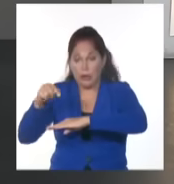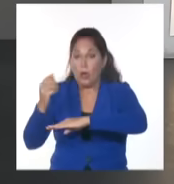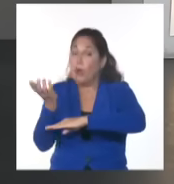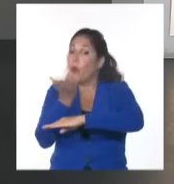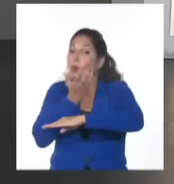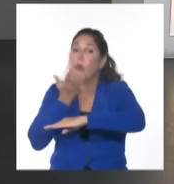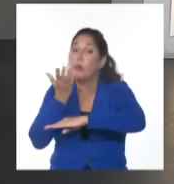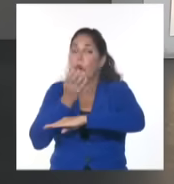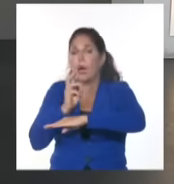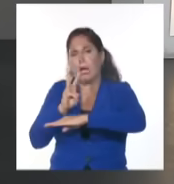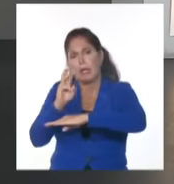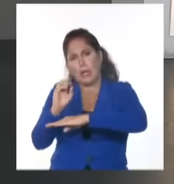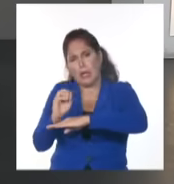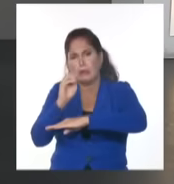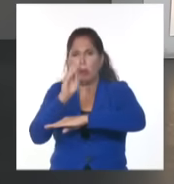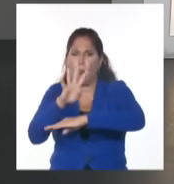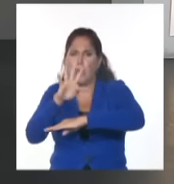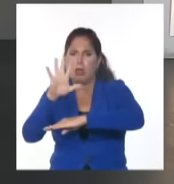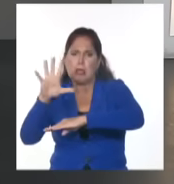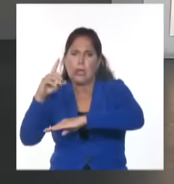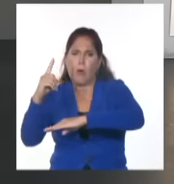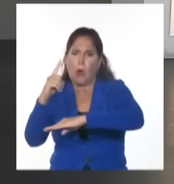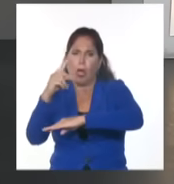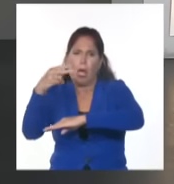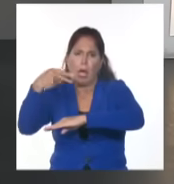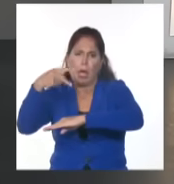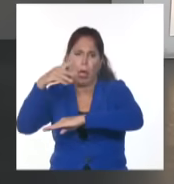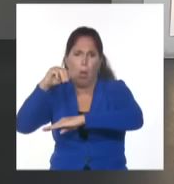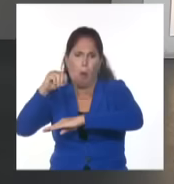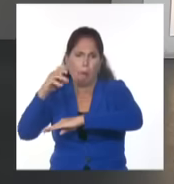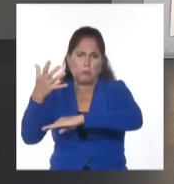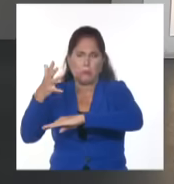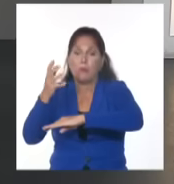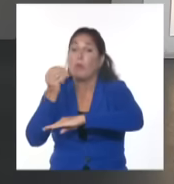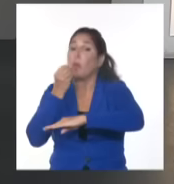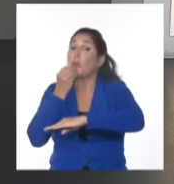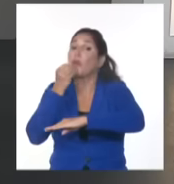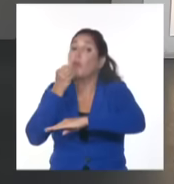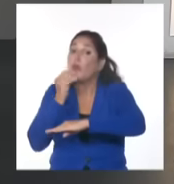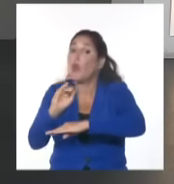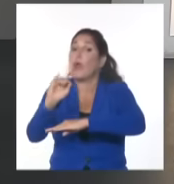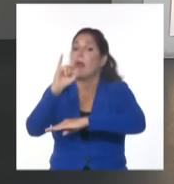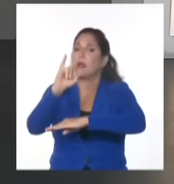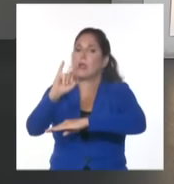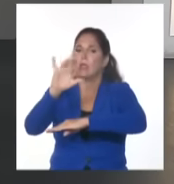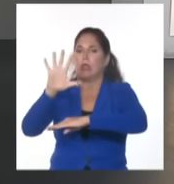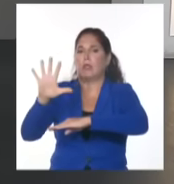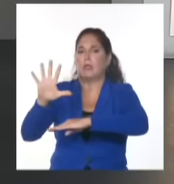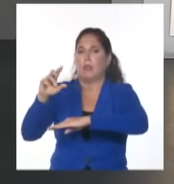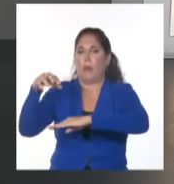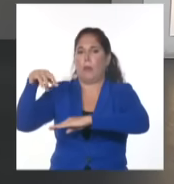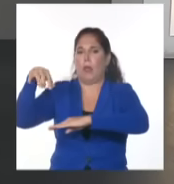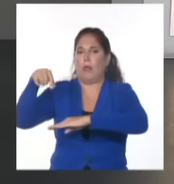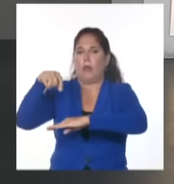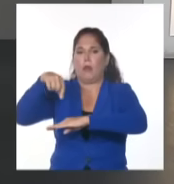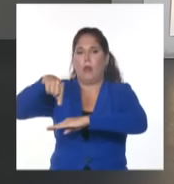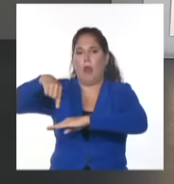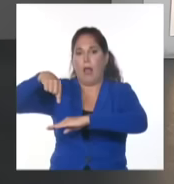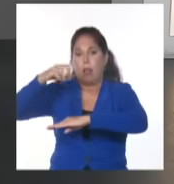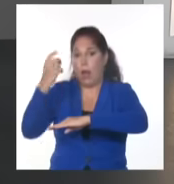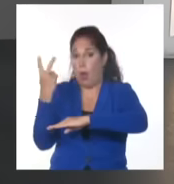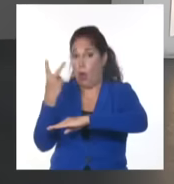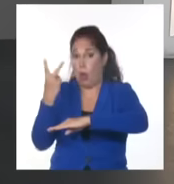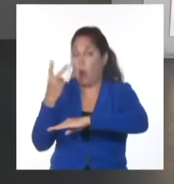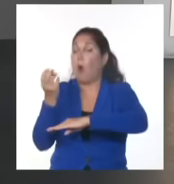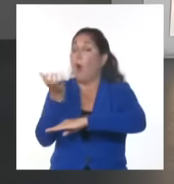entre 30 y 45 kilómetros por hora, pero pueden llegar a 65 en Pinar del Río y en la Isla de la Juventud, y